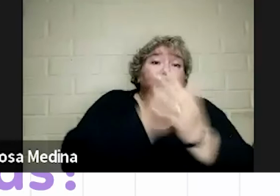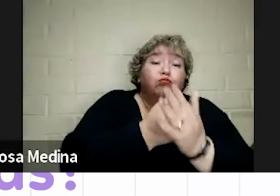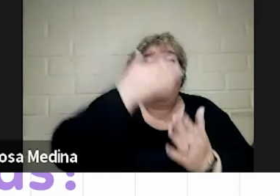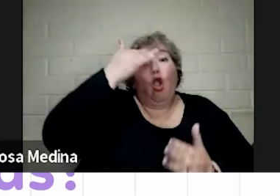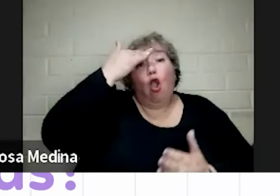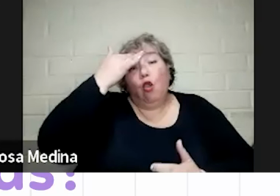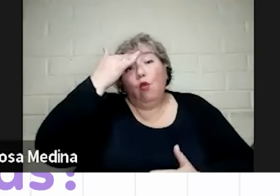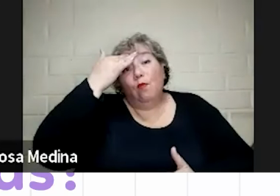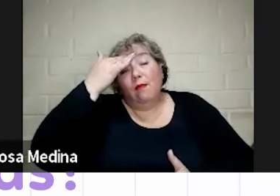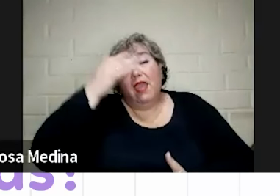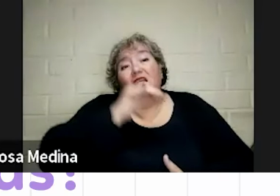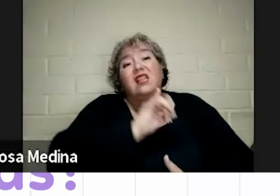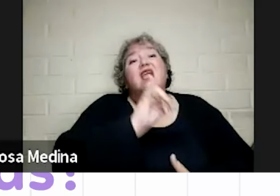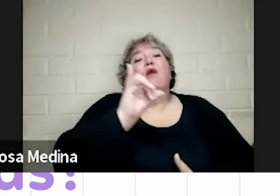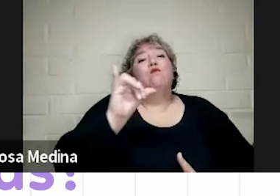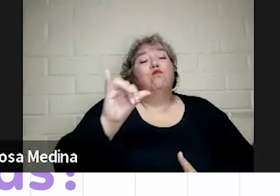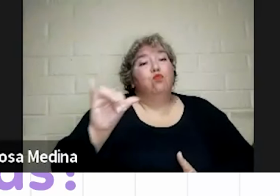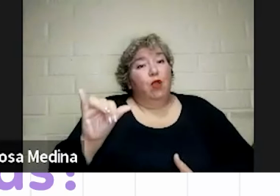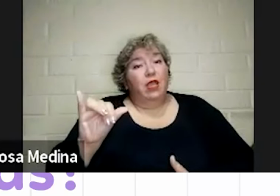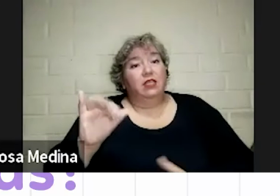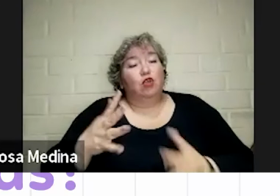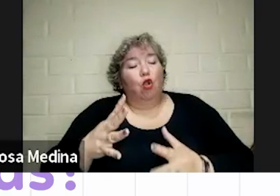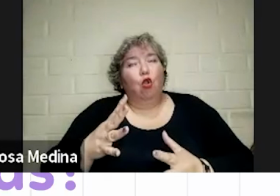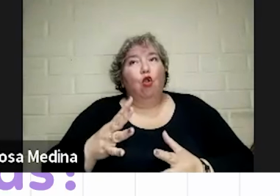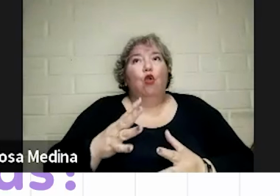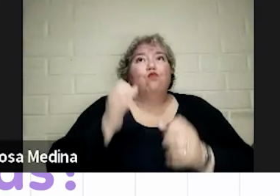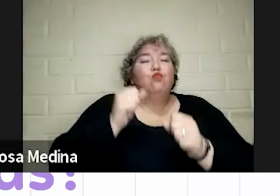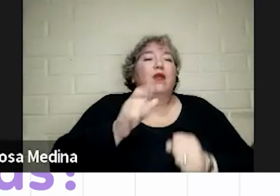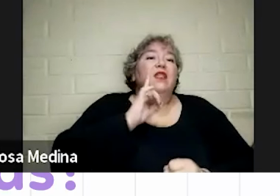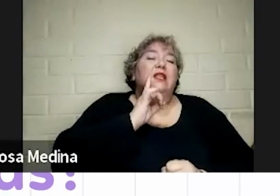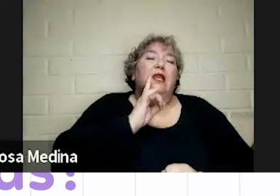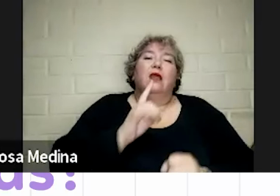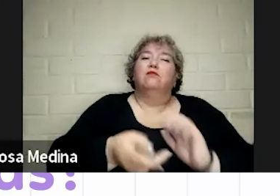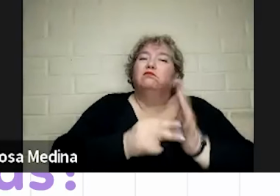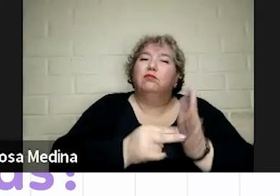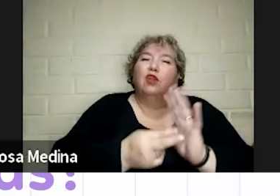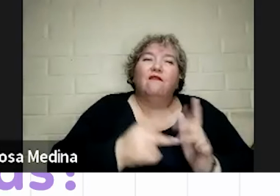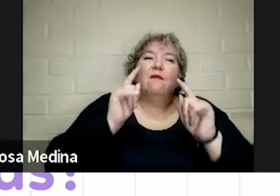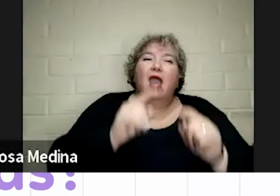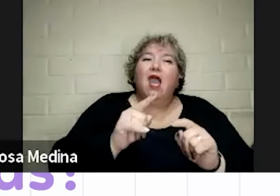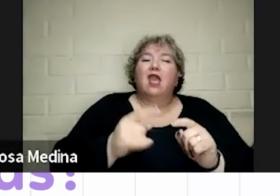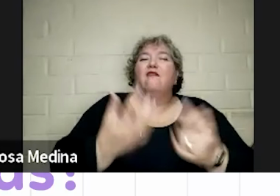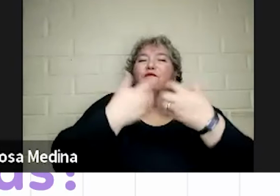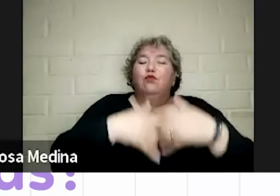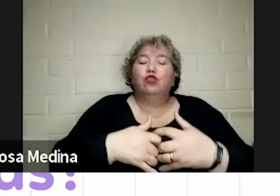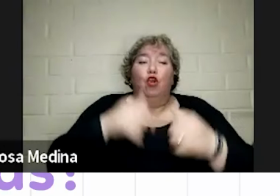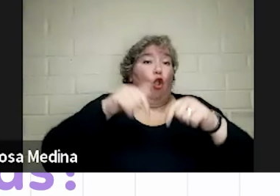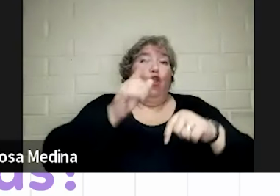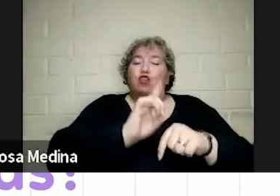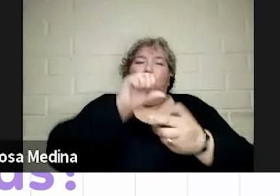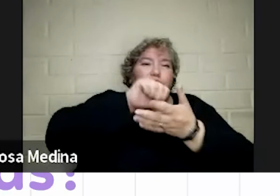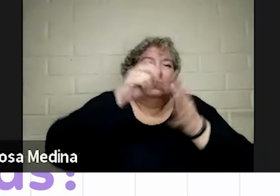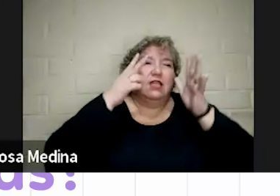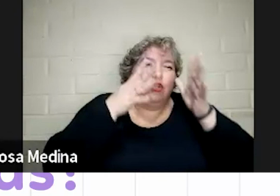suelen tener después o verse impactadas las funciones ejecutivas, ¿ya? Entonces, hoy nosotros no nos vamos a centrar en la parte como